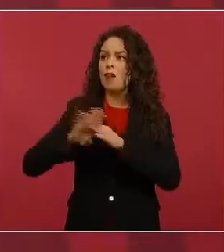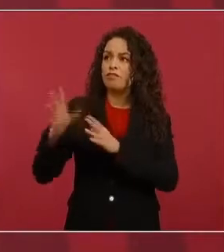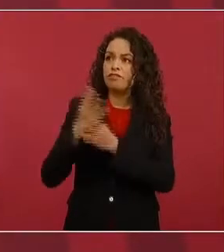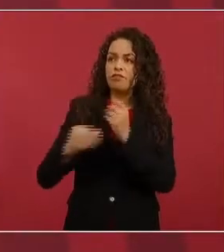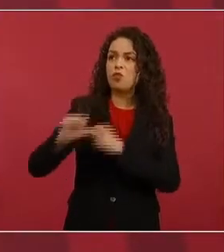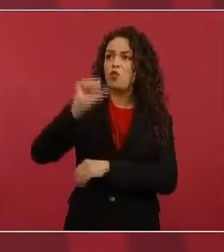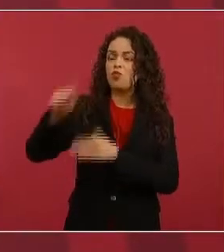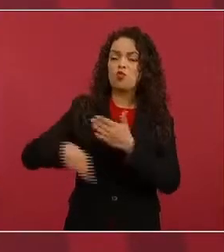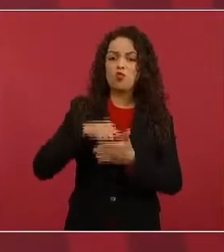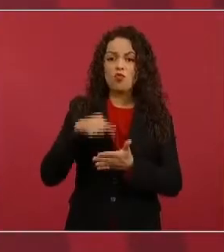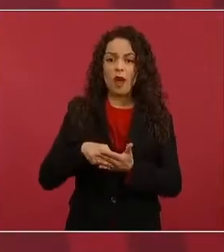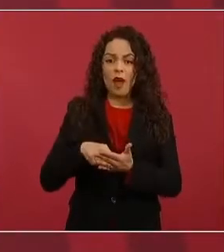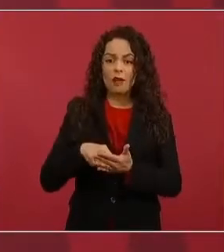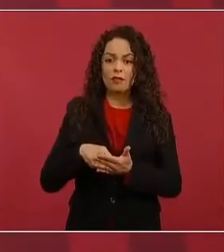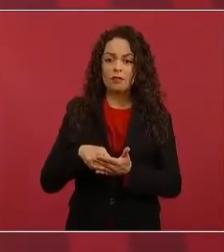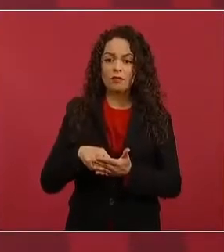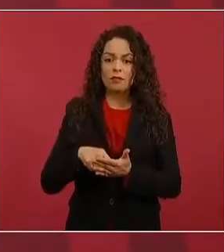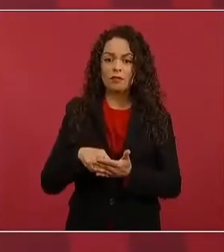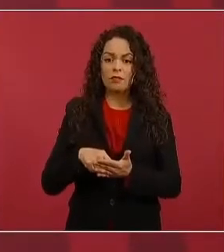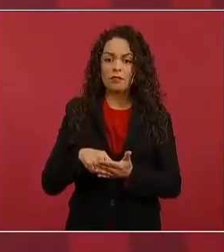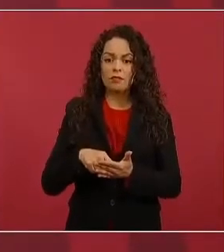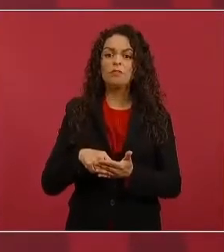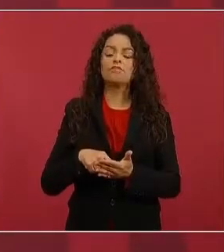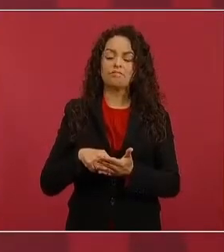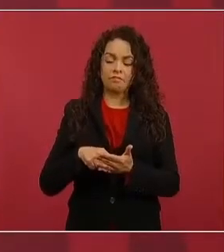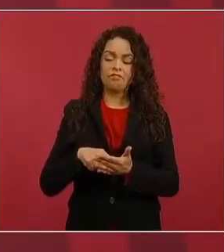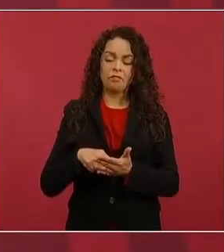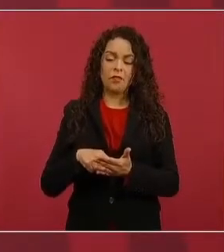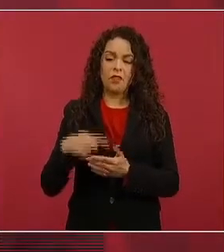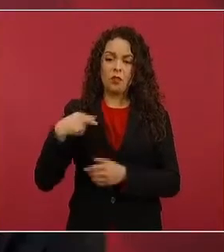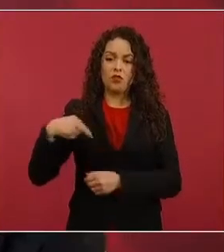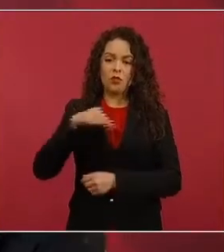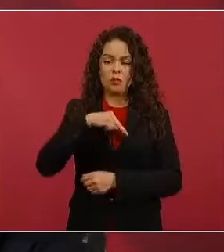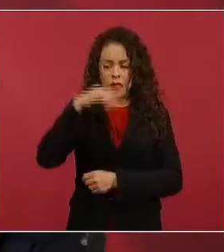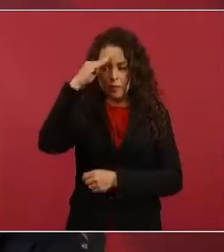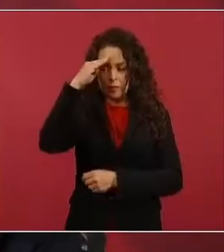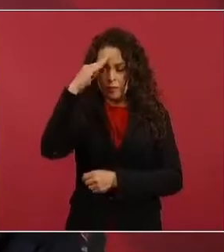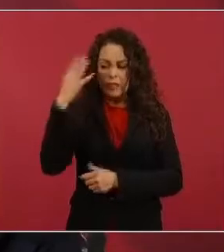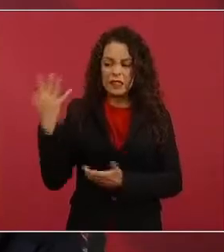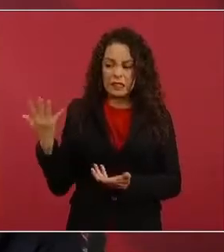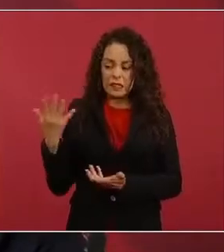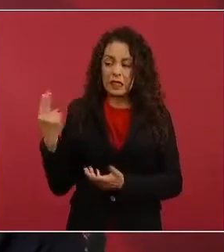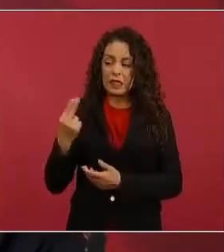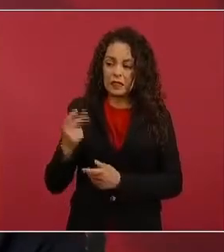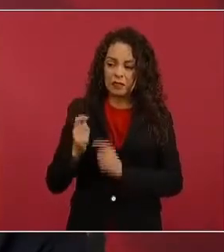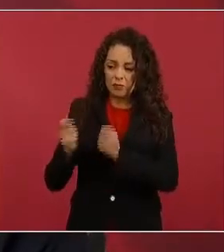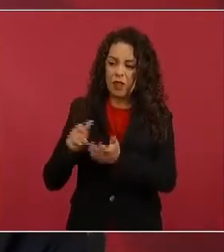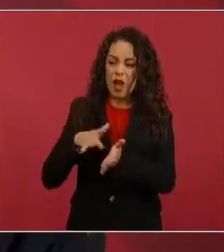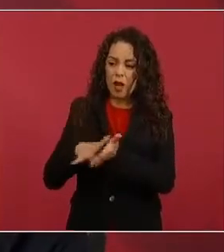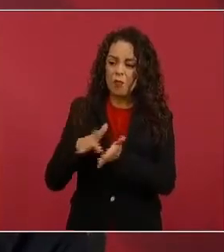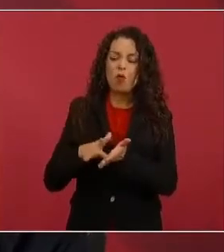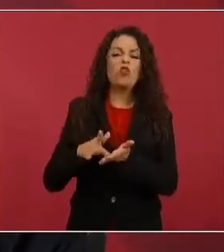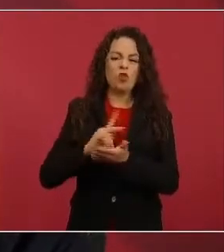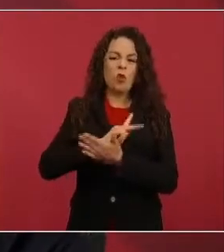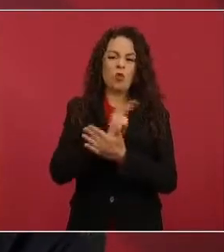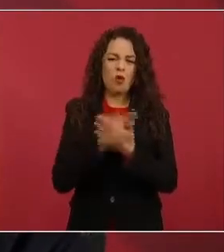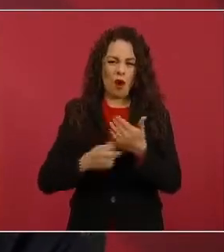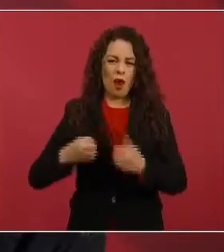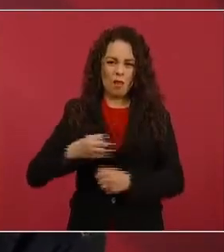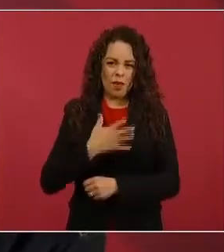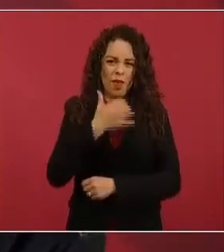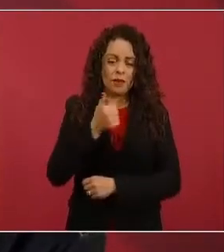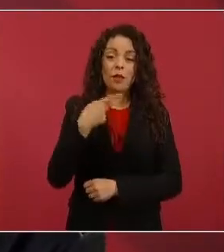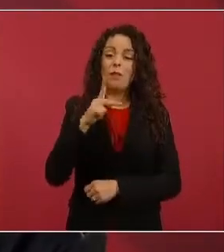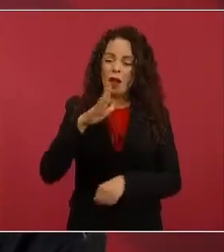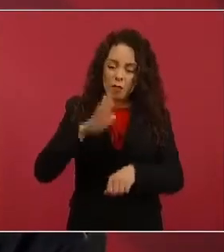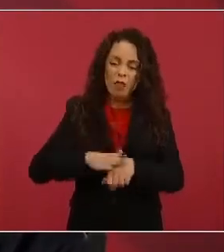ayudando con programas de bienestar, pero hace falta más. Qué bien